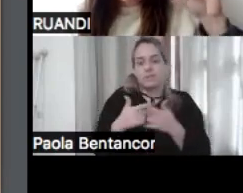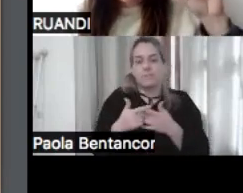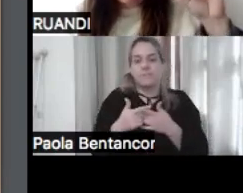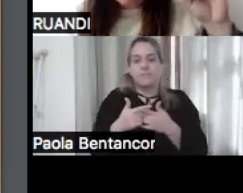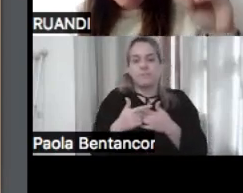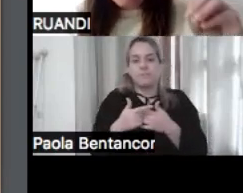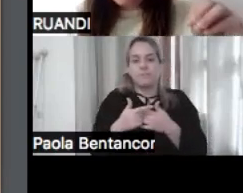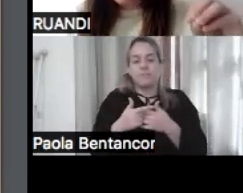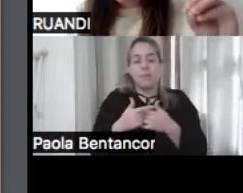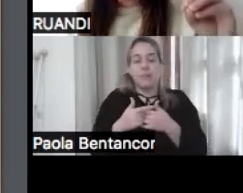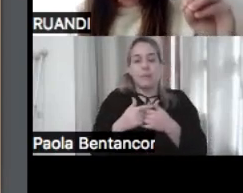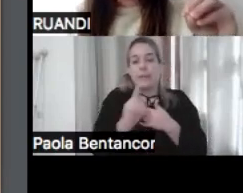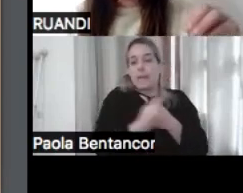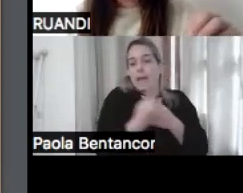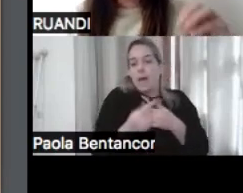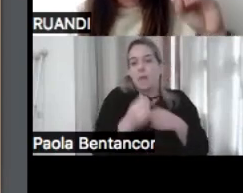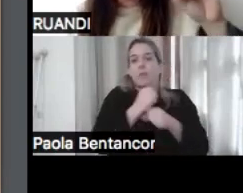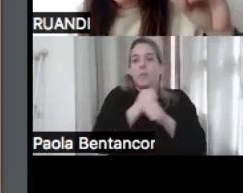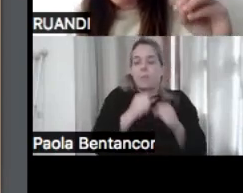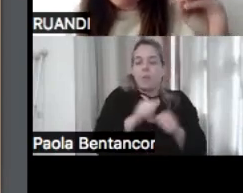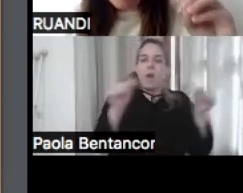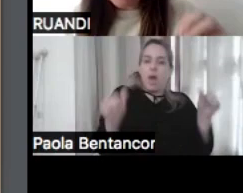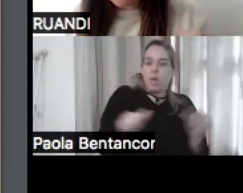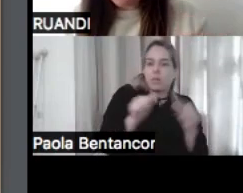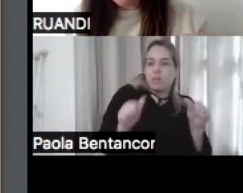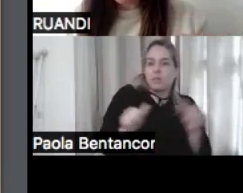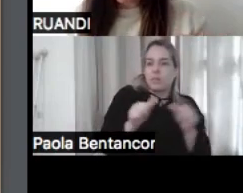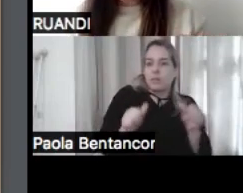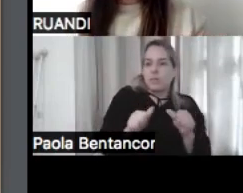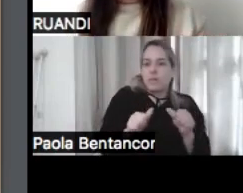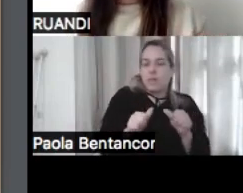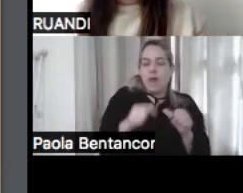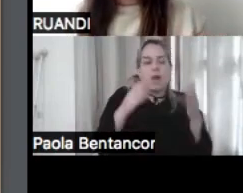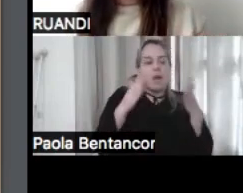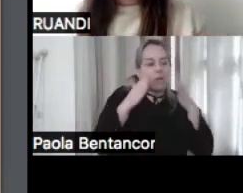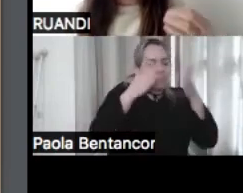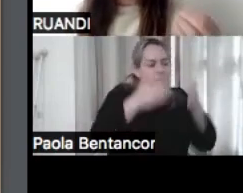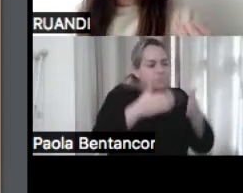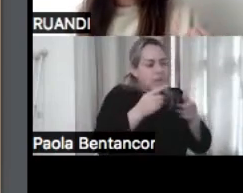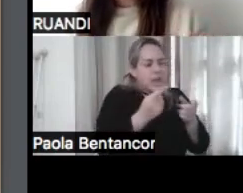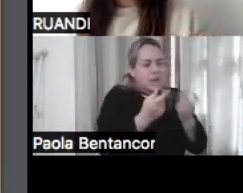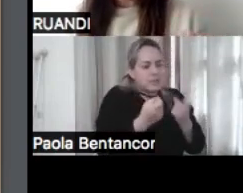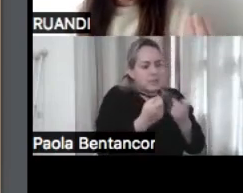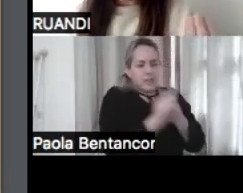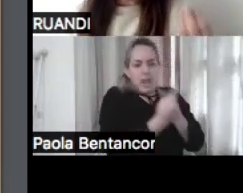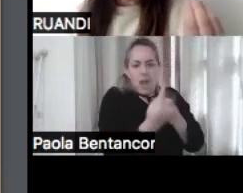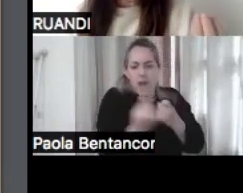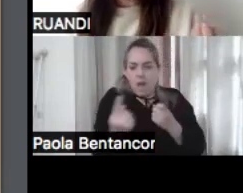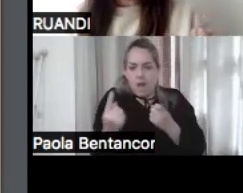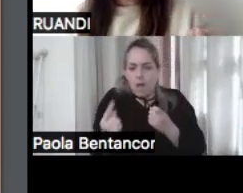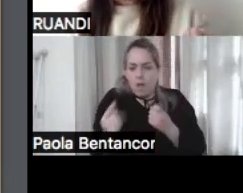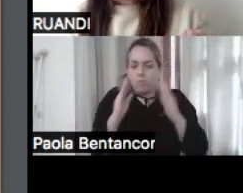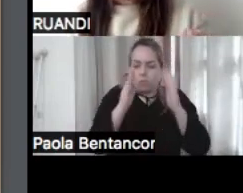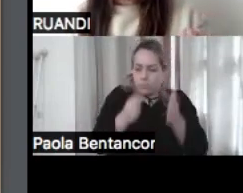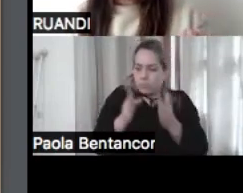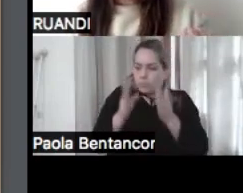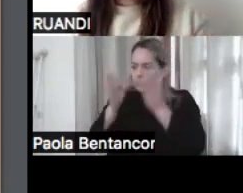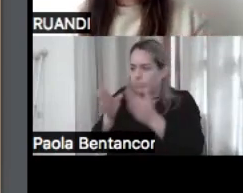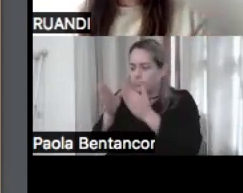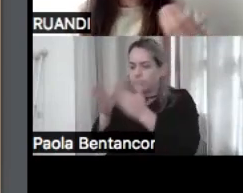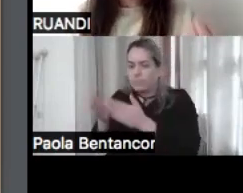las actividades de forma particular respecto a las necesidades de cada persona. De todos modos,